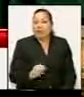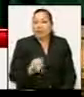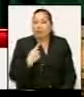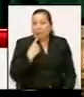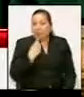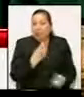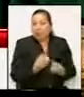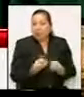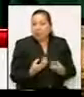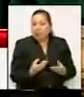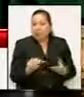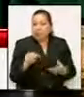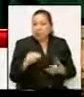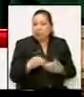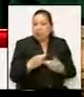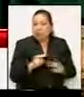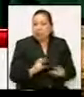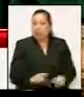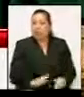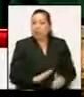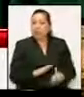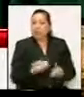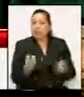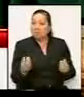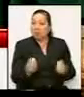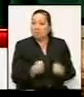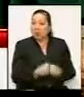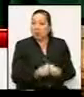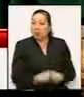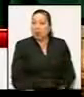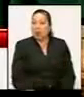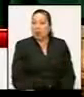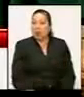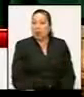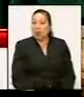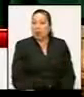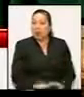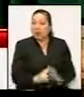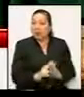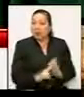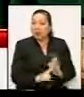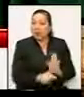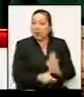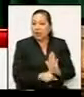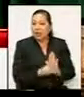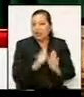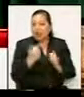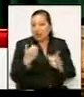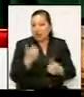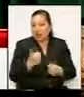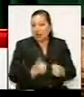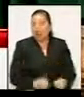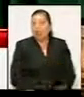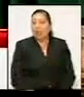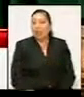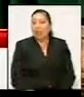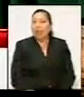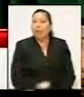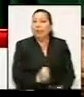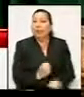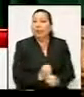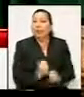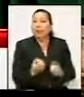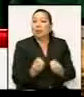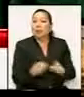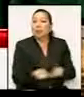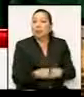va a estar en consulta pública dentro de poco, la implementación del reglamento de la leche. Estamos trabajando